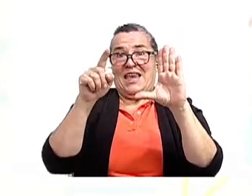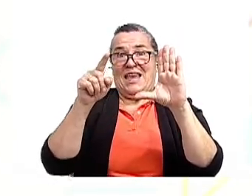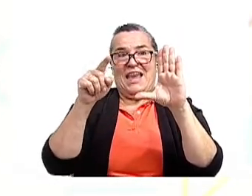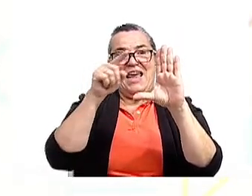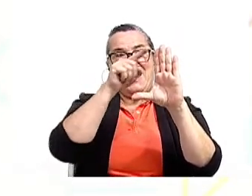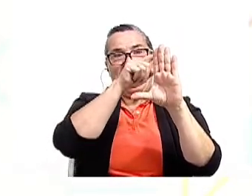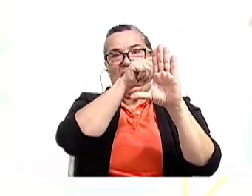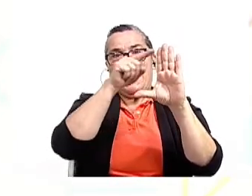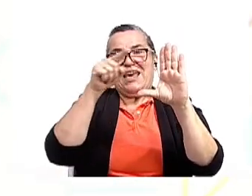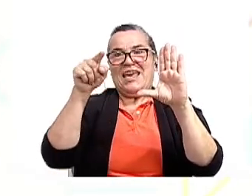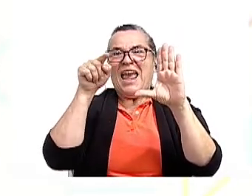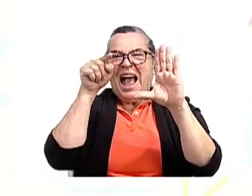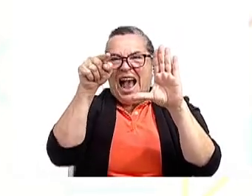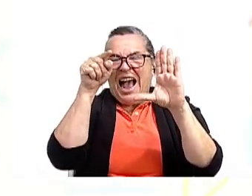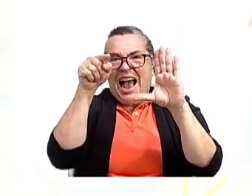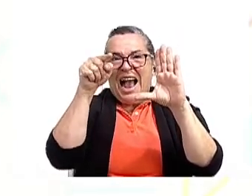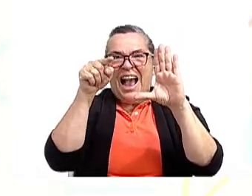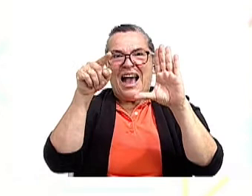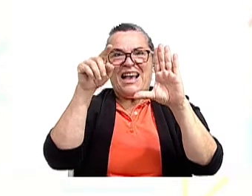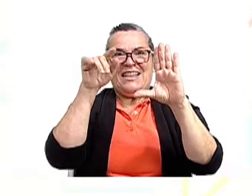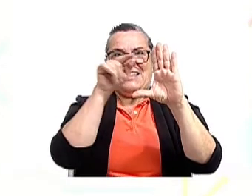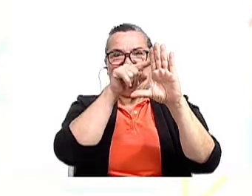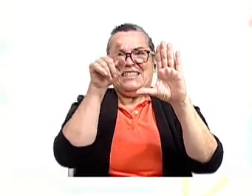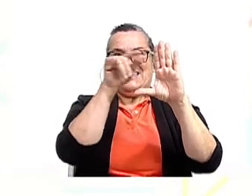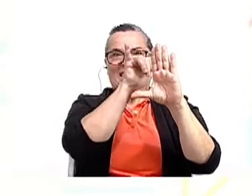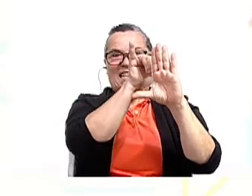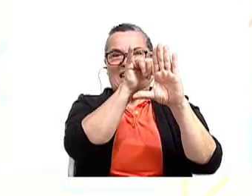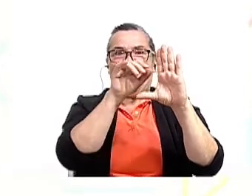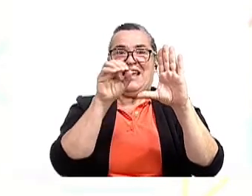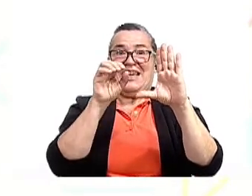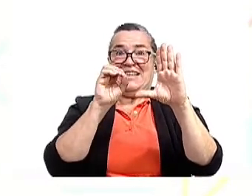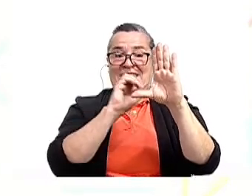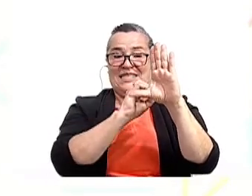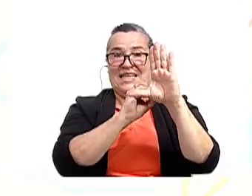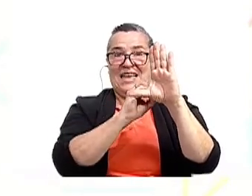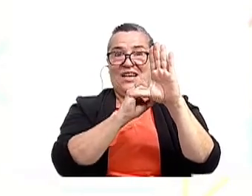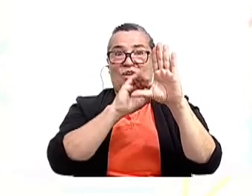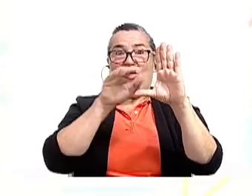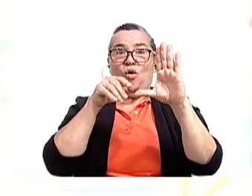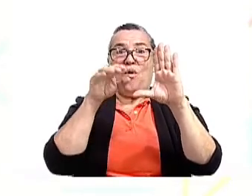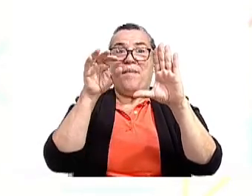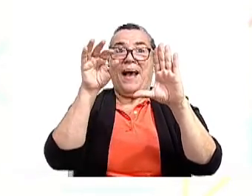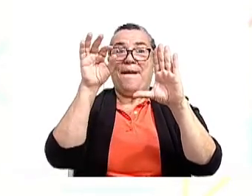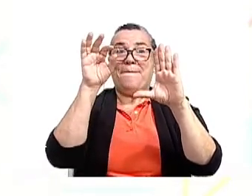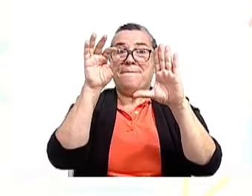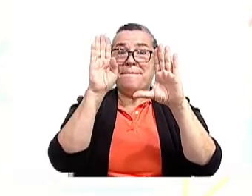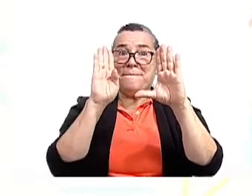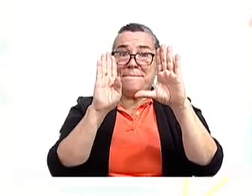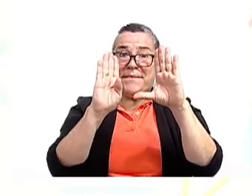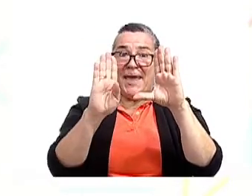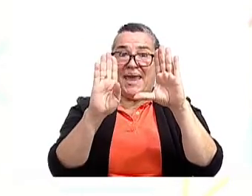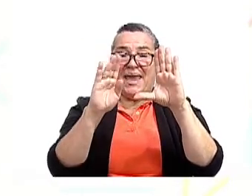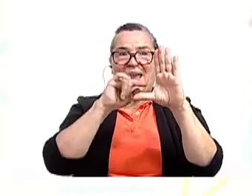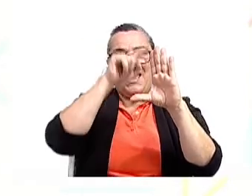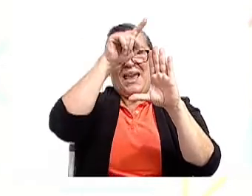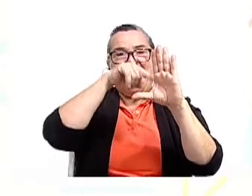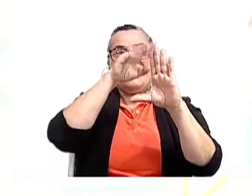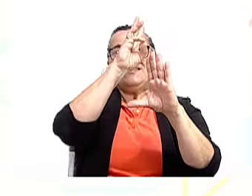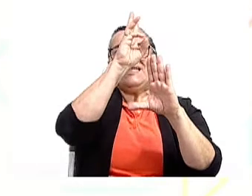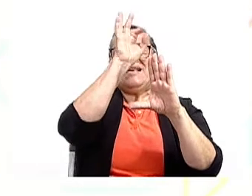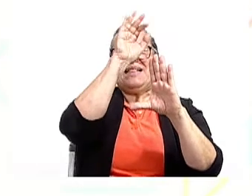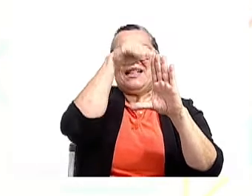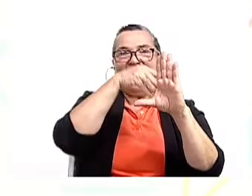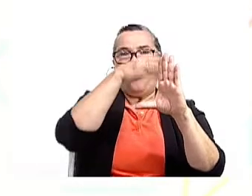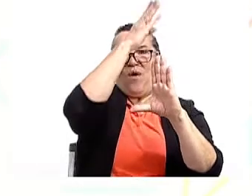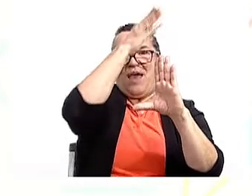forma 0,b. Por eso el valor de b es 69.000. Eso es importante recordarlo en nuestra clase de